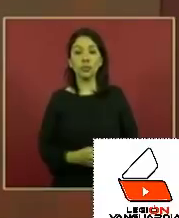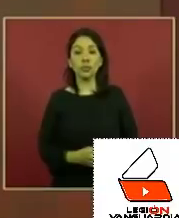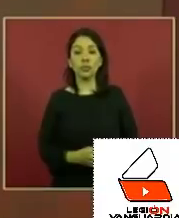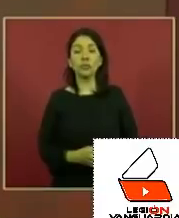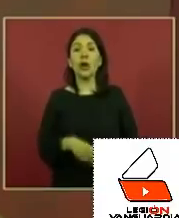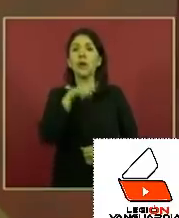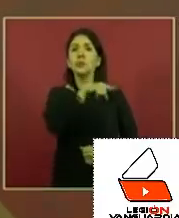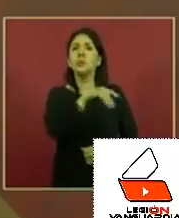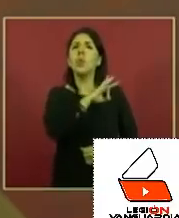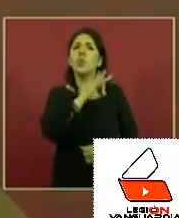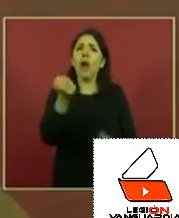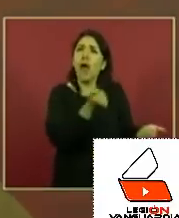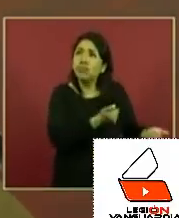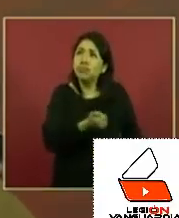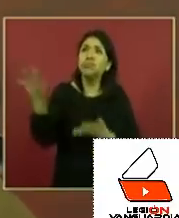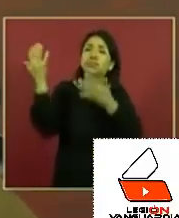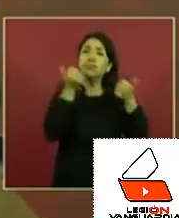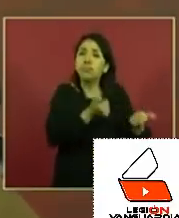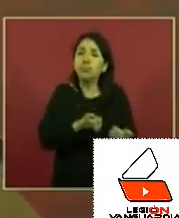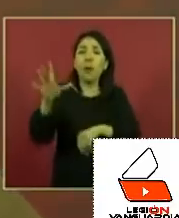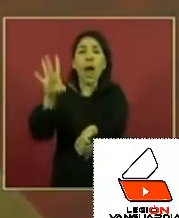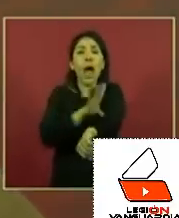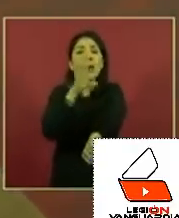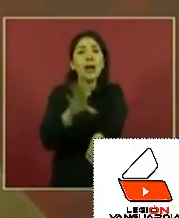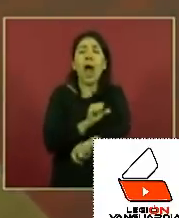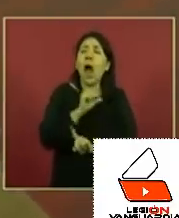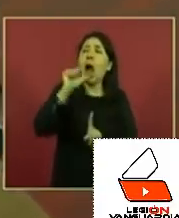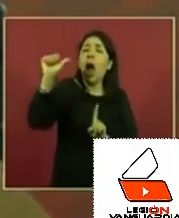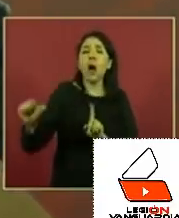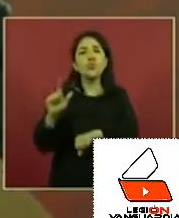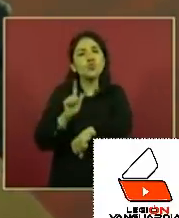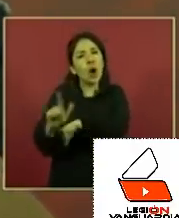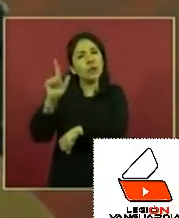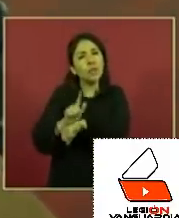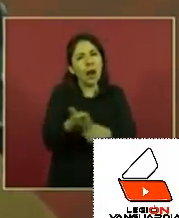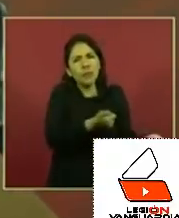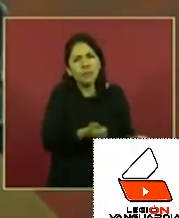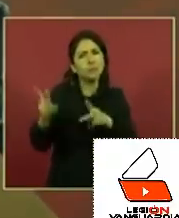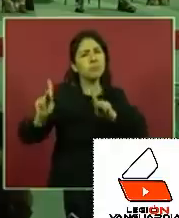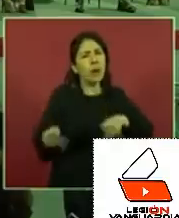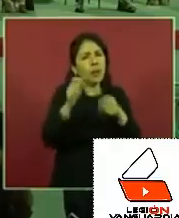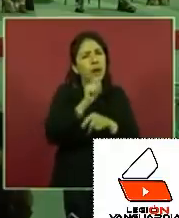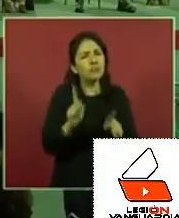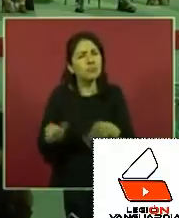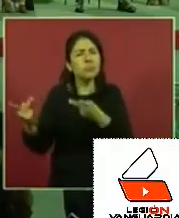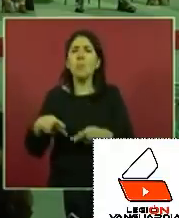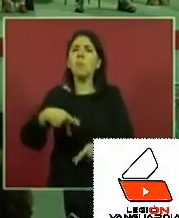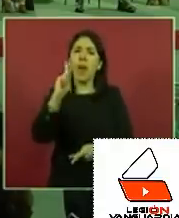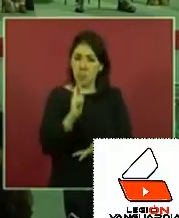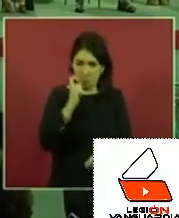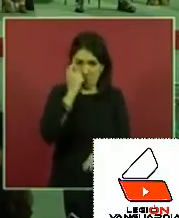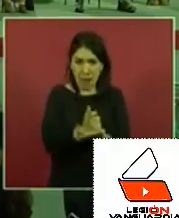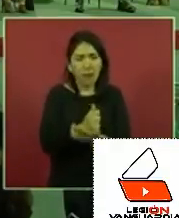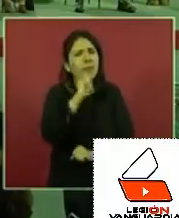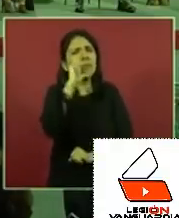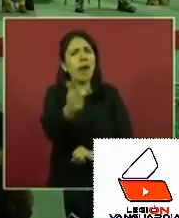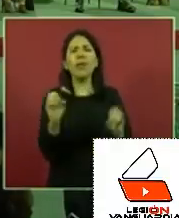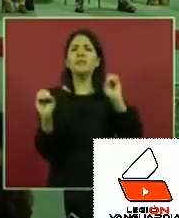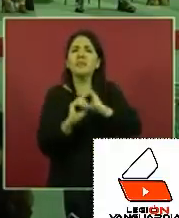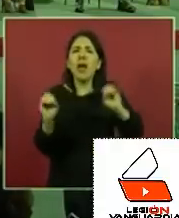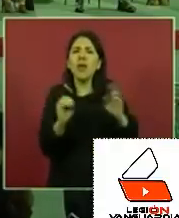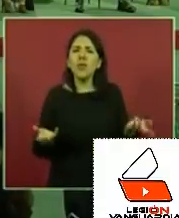Exportaba Energía eléctrica a Guatemala Y no pagaba Nada